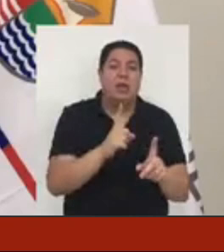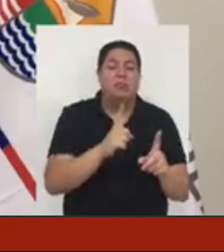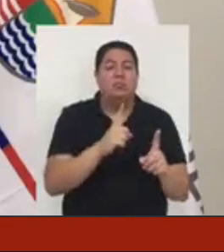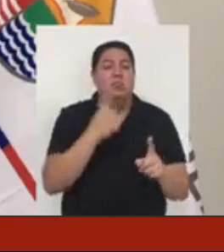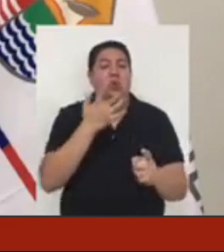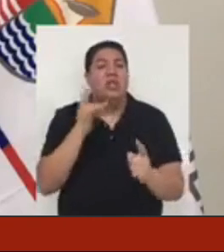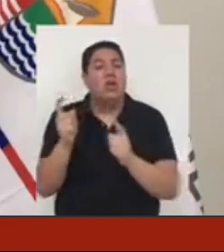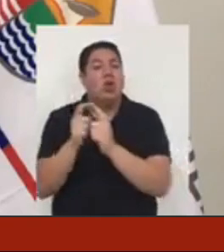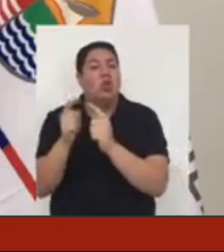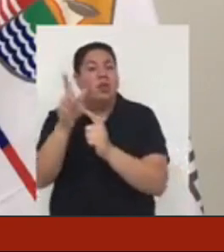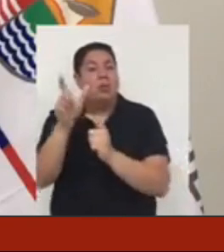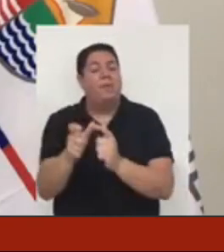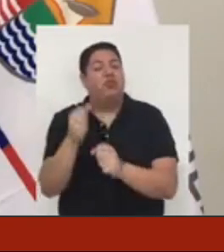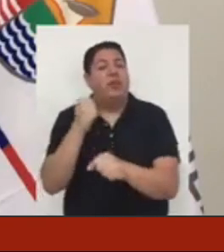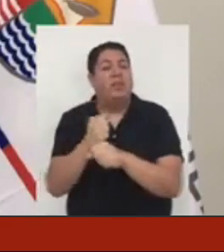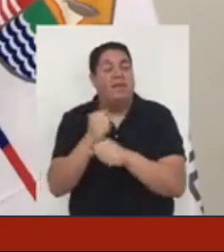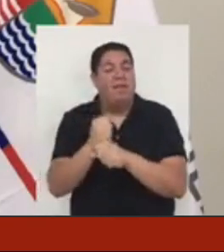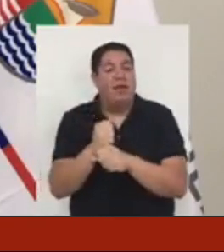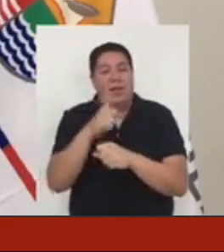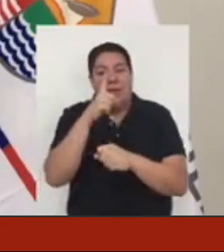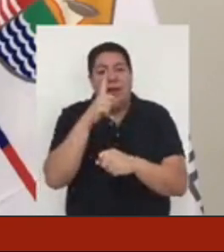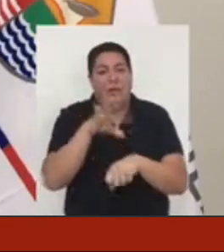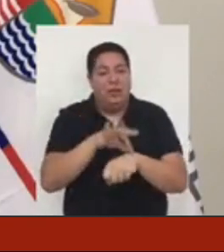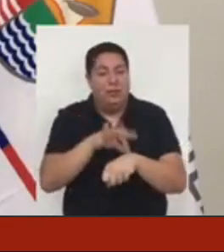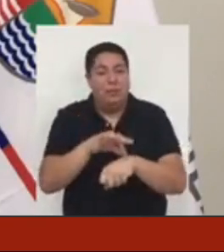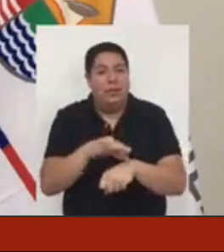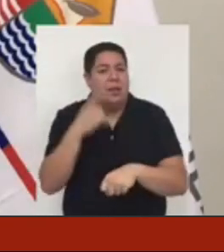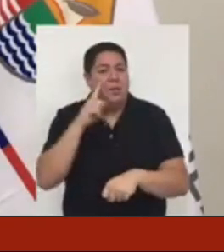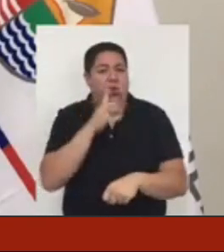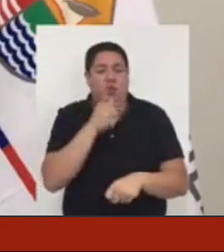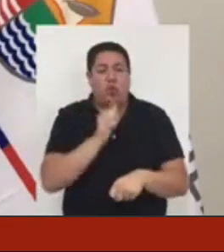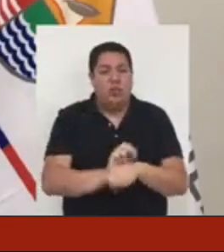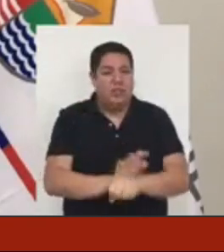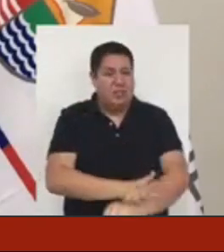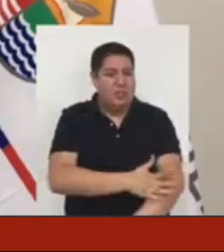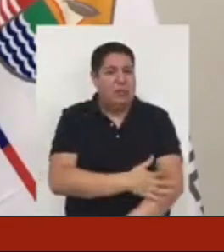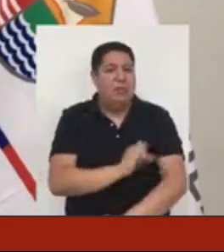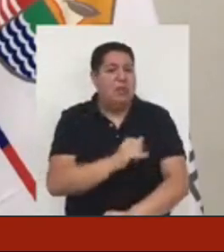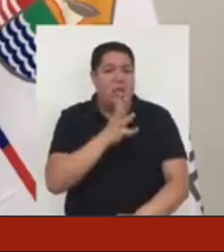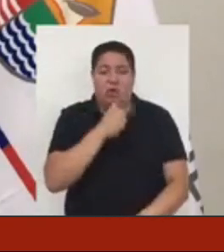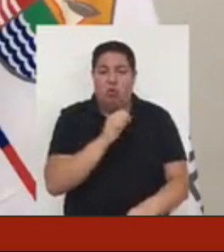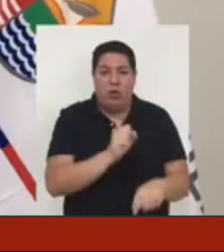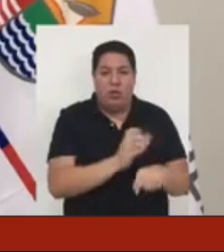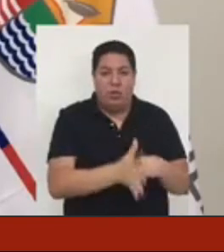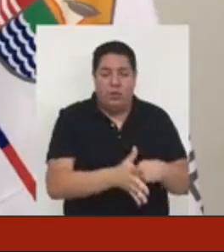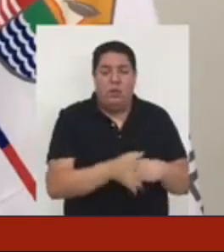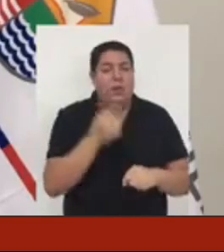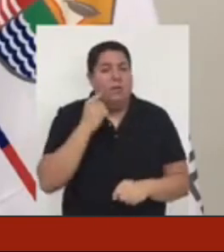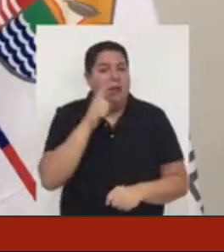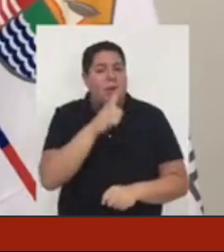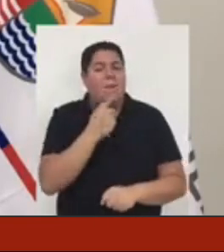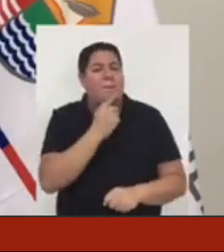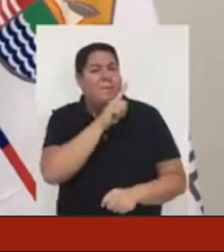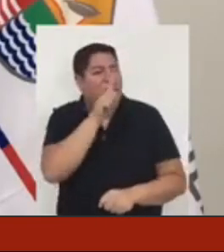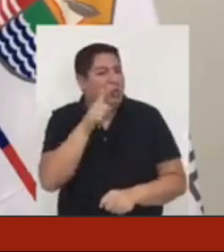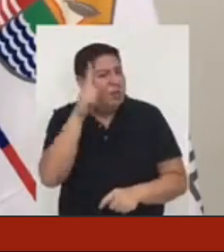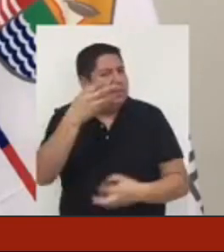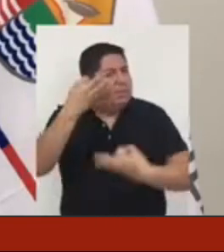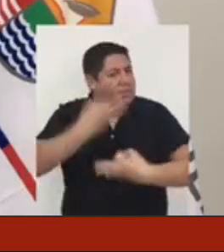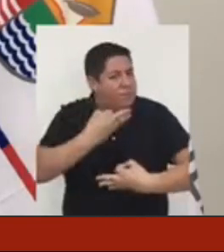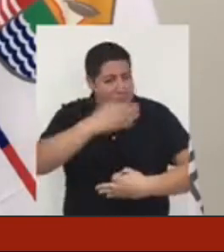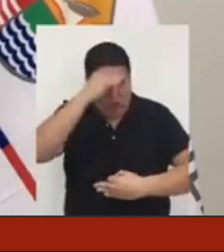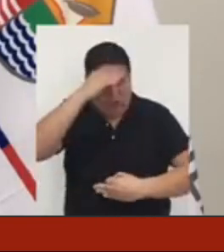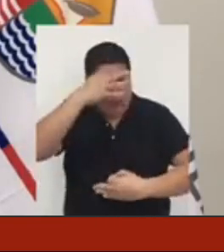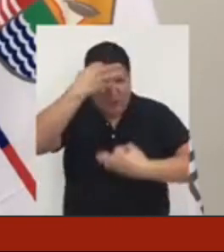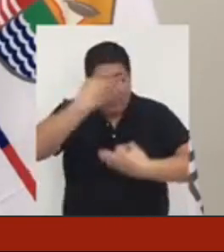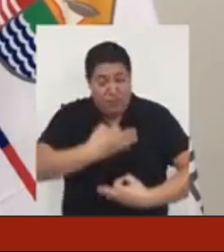estado en contacto con el funcionario del hospital. No poseía síntomas y los resultados fueron negativos. Y ahí le pregunta, ¿qué tan confiables son esos